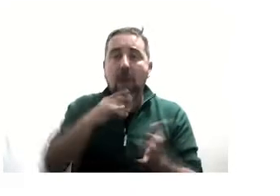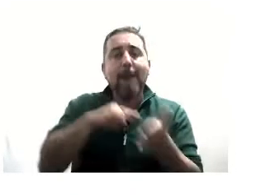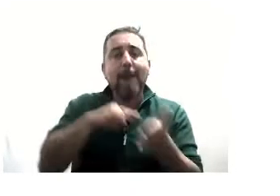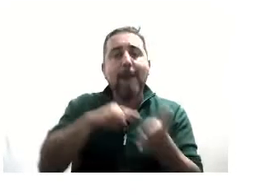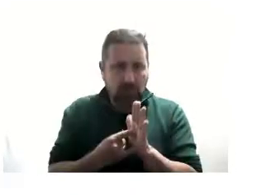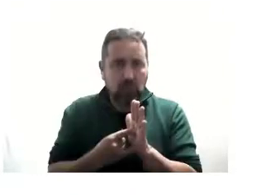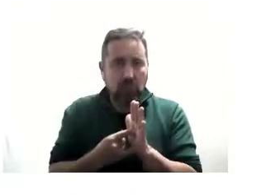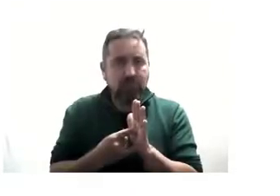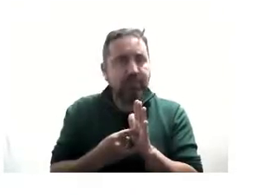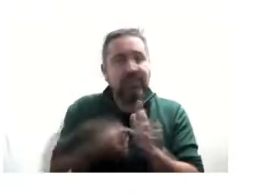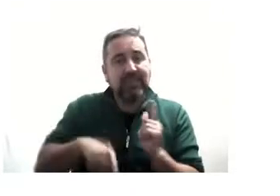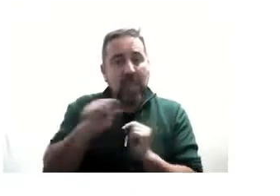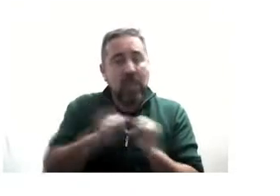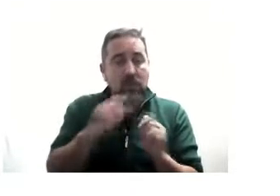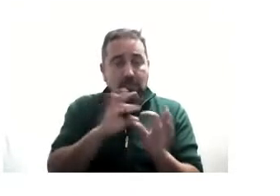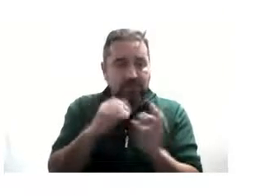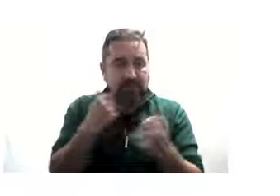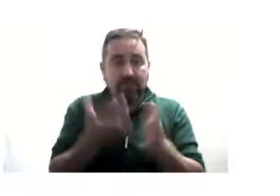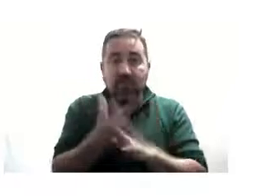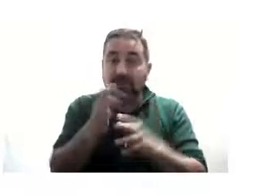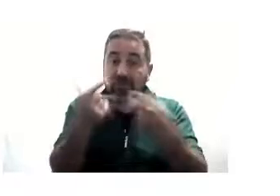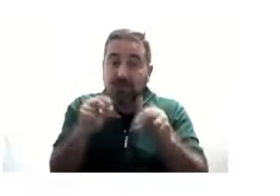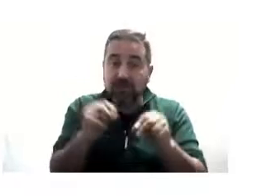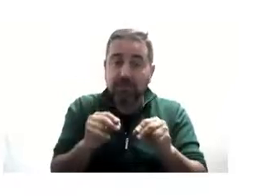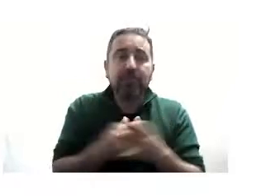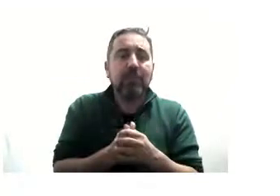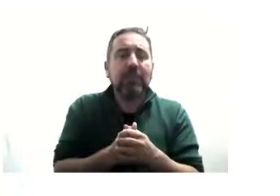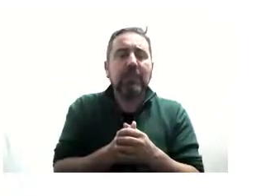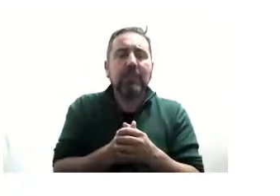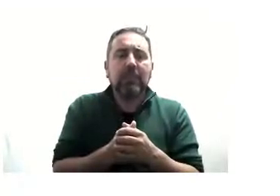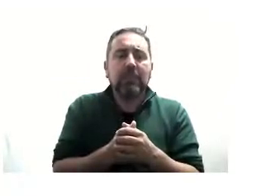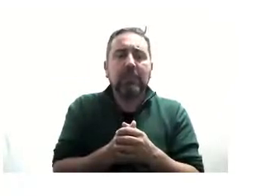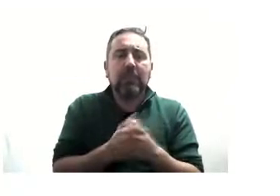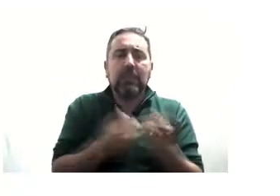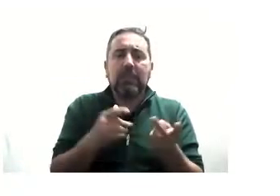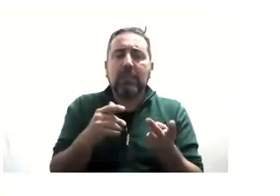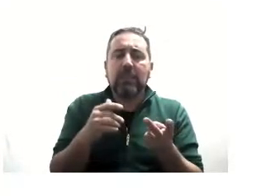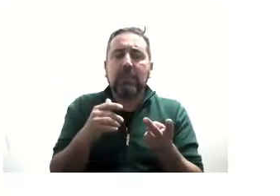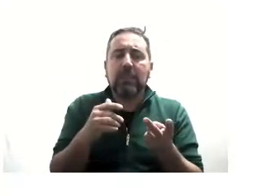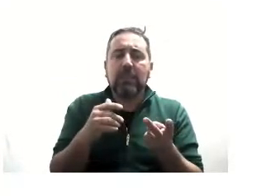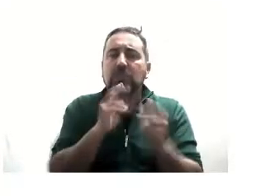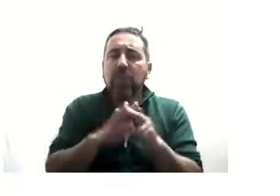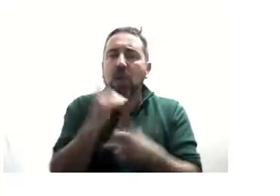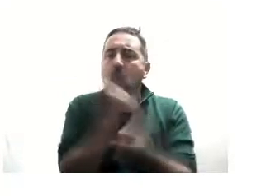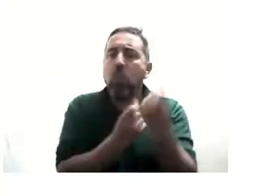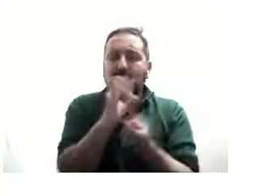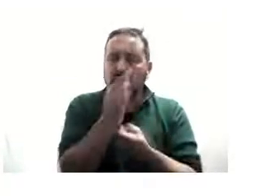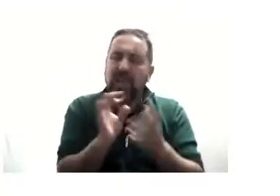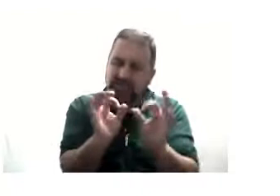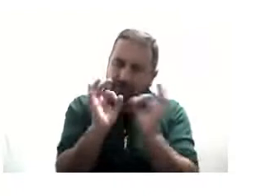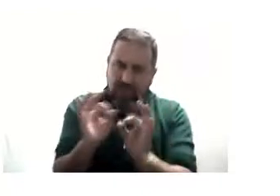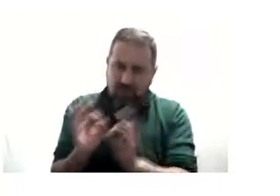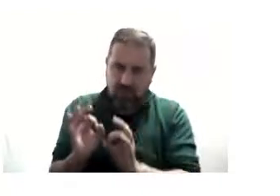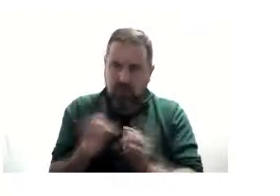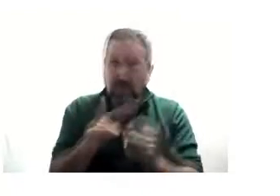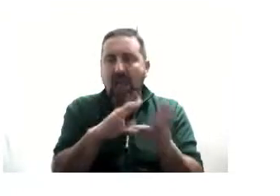estamos terminando este año, en el que hemos comparado, digamos, utilizando un cuestionario específico, adaptado